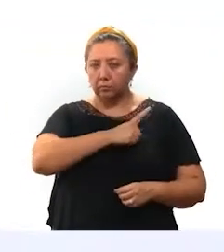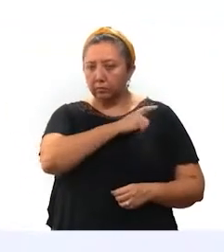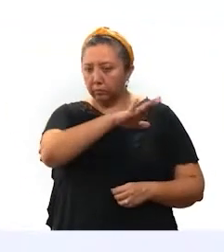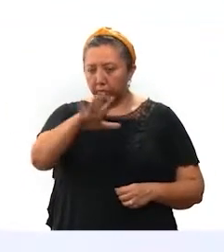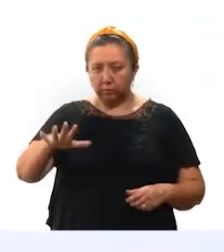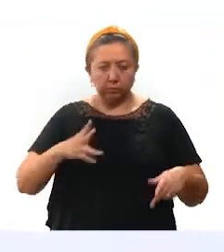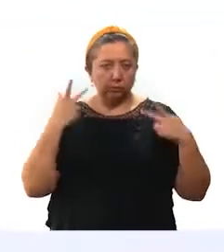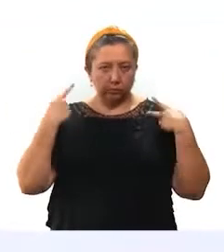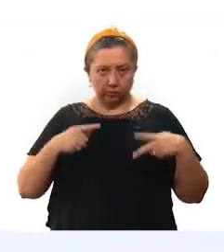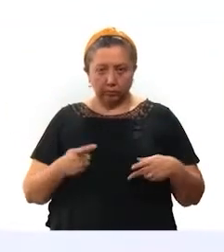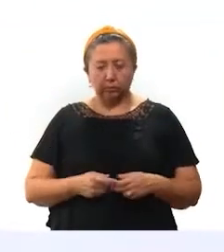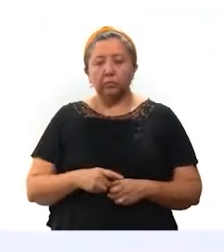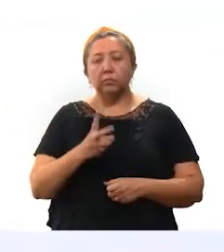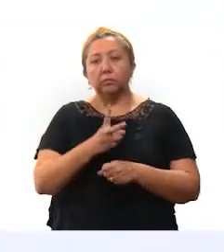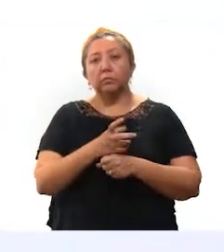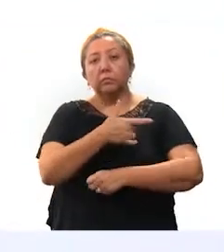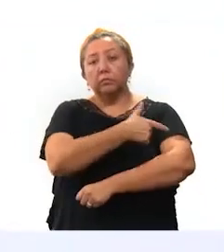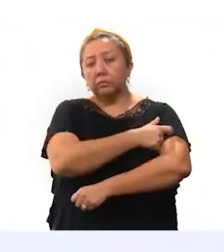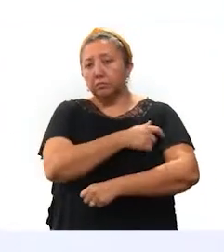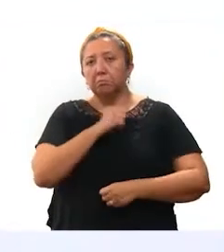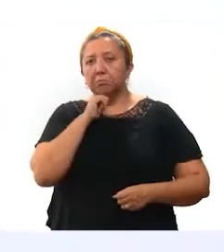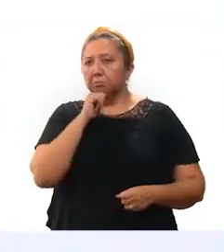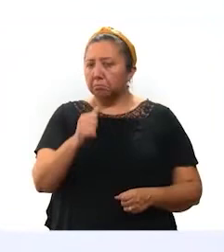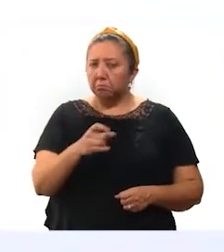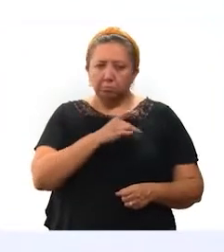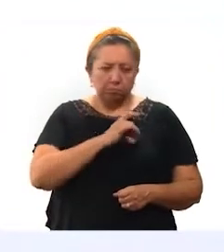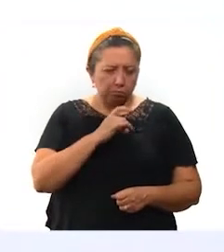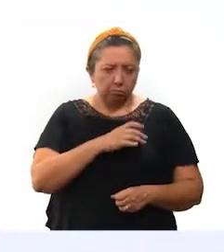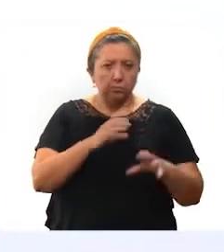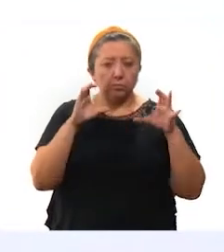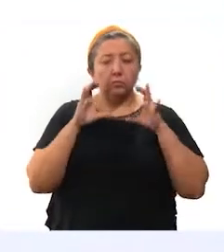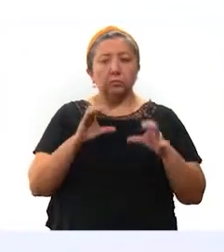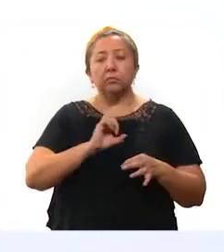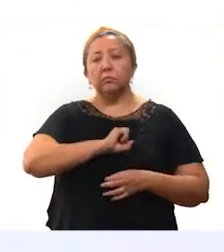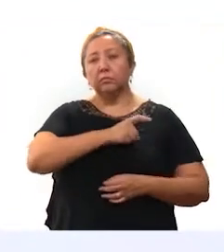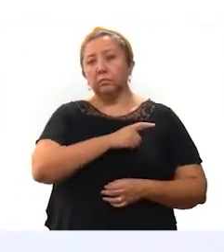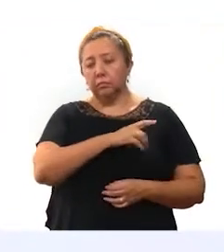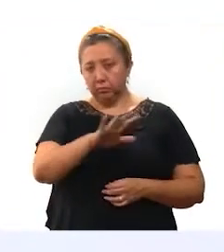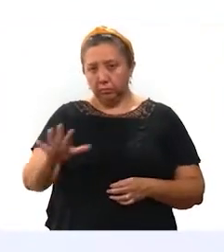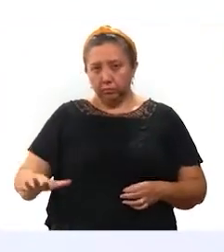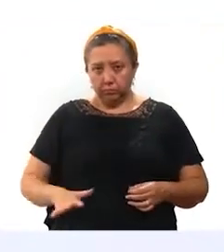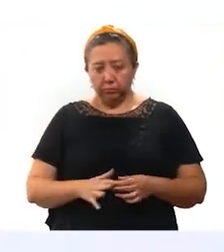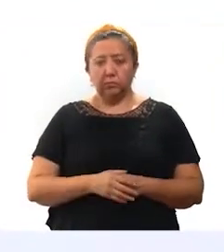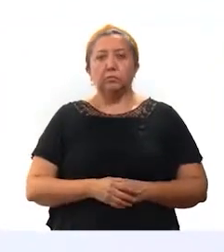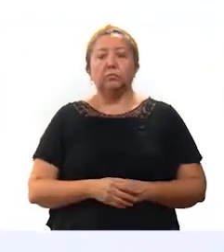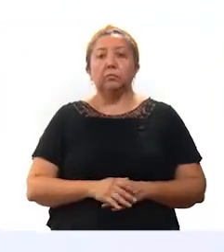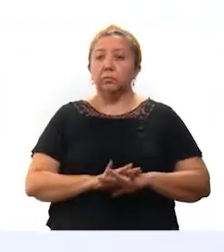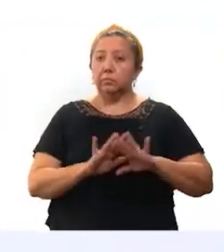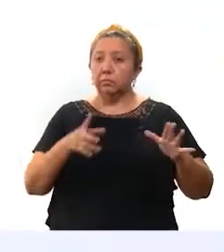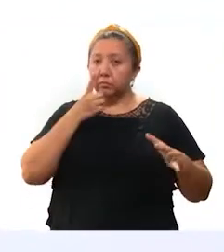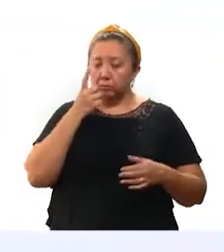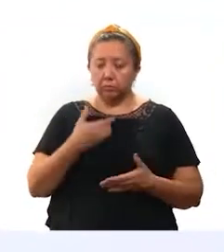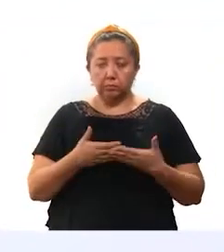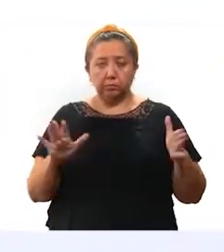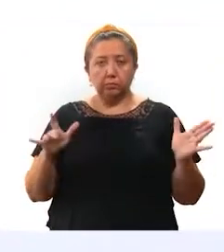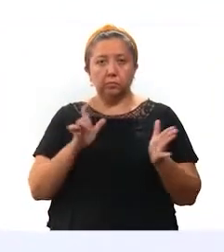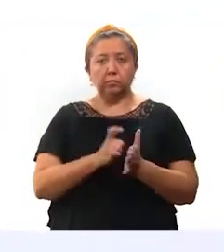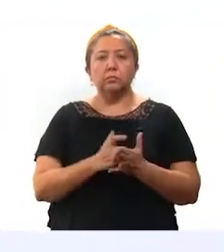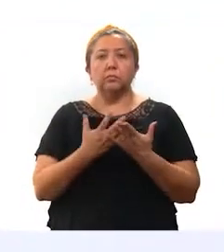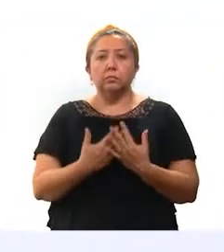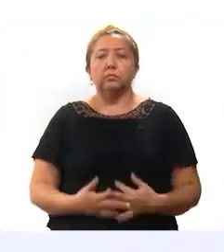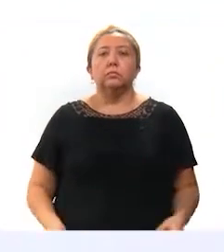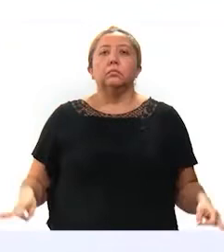demás personas. Los invitamos a vacunarse sin temor para proteger nuestra salud y la de nuestras familias. Como se ha señalado, en la